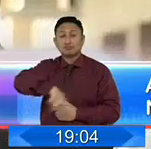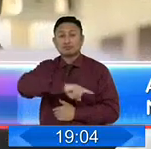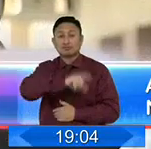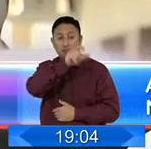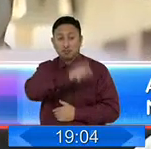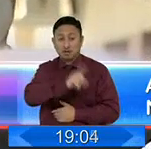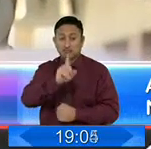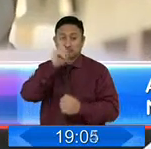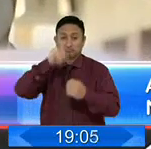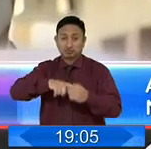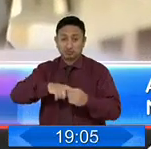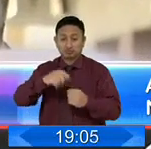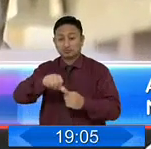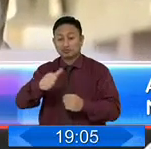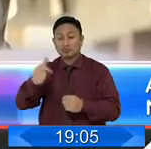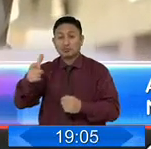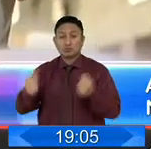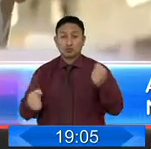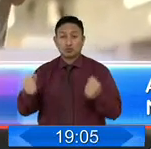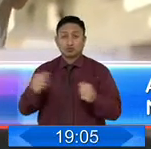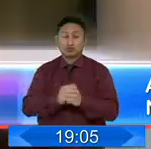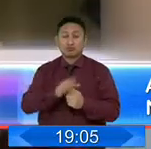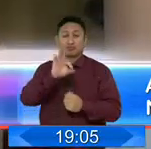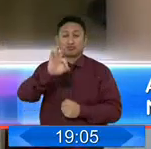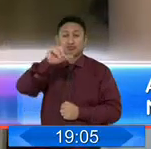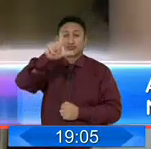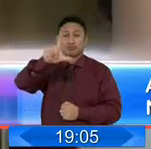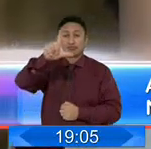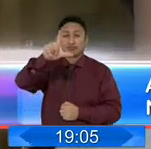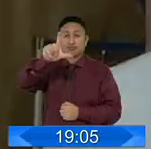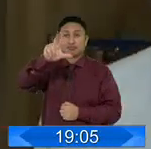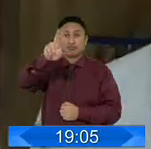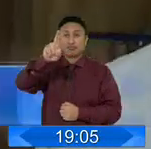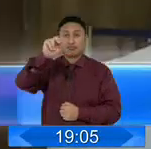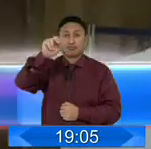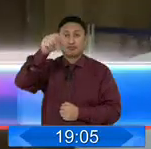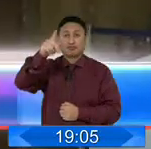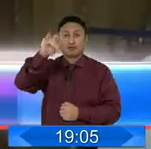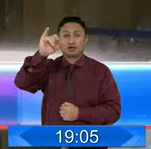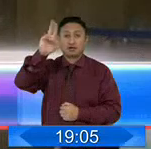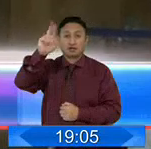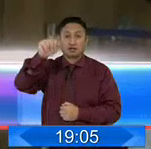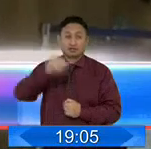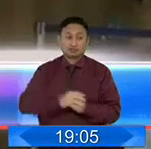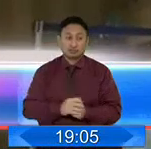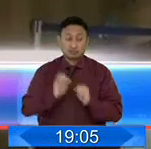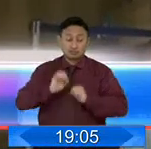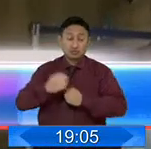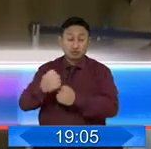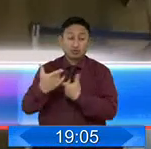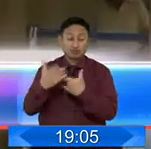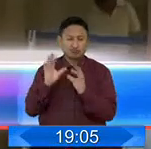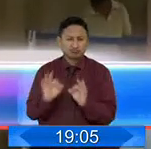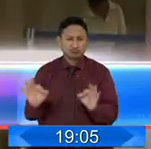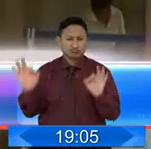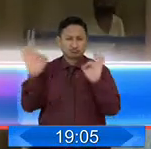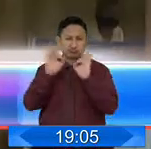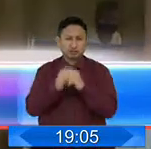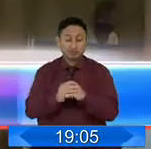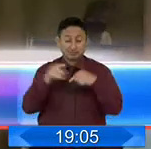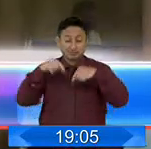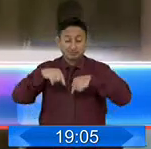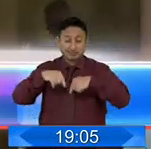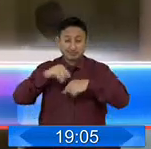junto al piloto Franklin L. Poseía una información súper importante que va a ser el que dé el giro a